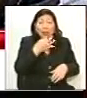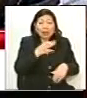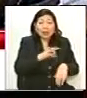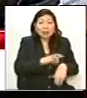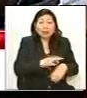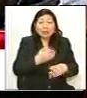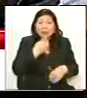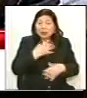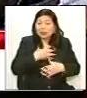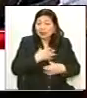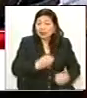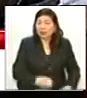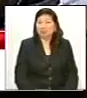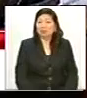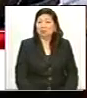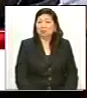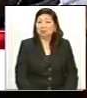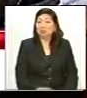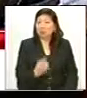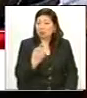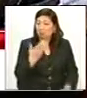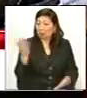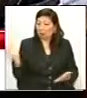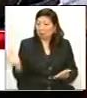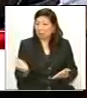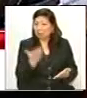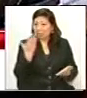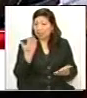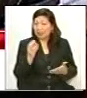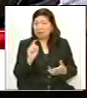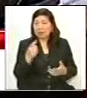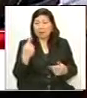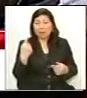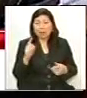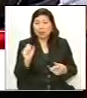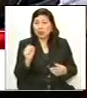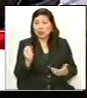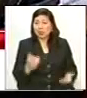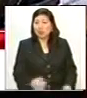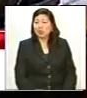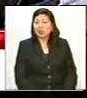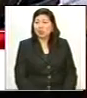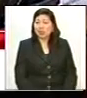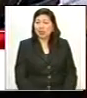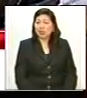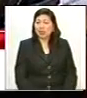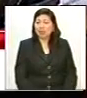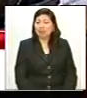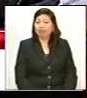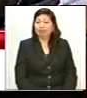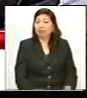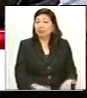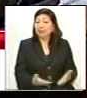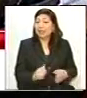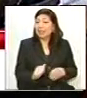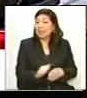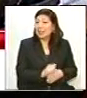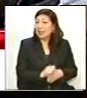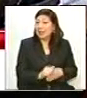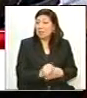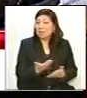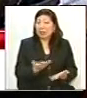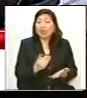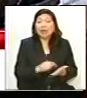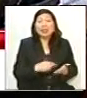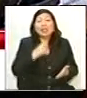hace el sector salud? Que en un solo plumazo son miles de millones de soles, ¿no? Entonces, en la práctica, lo